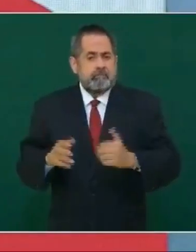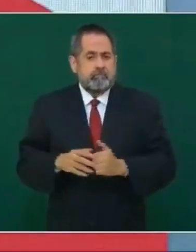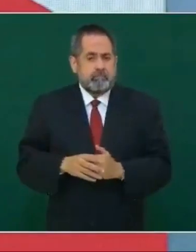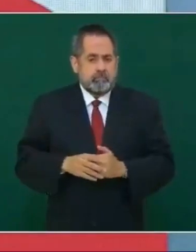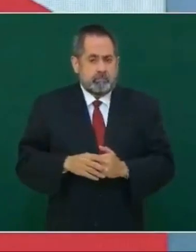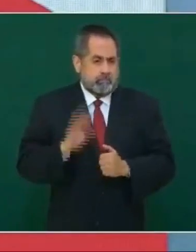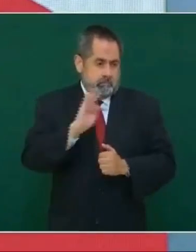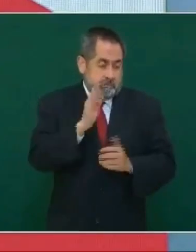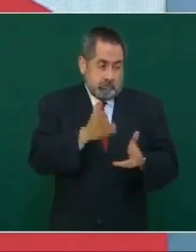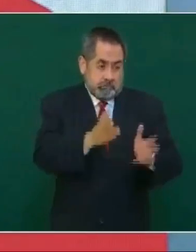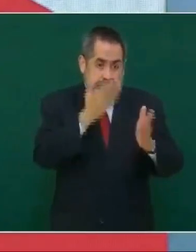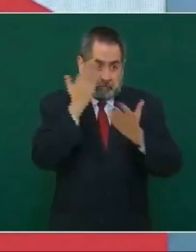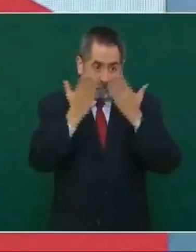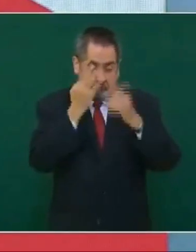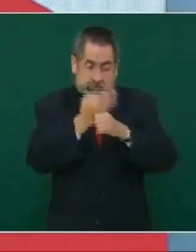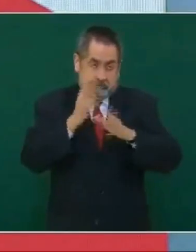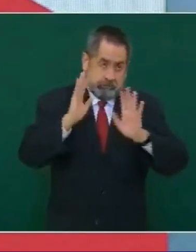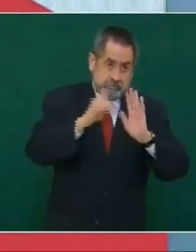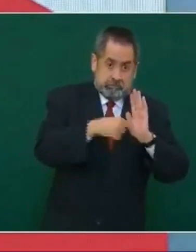si estudió,